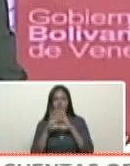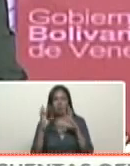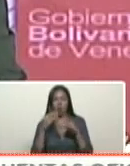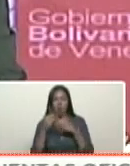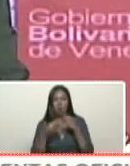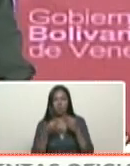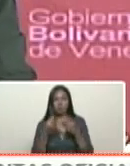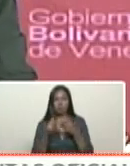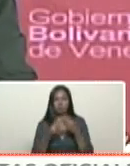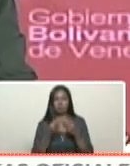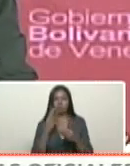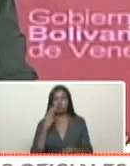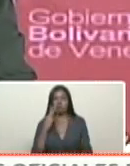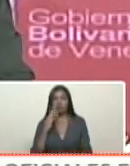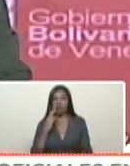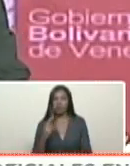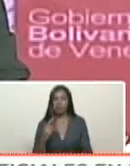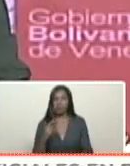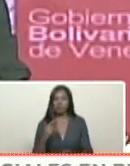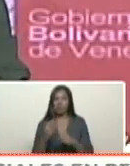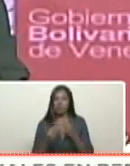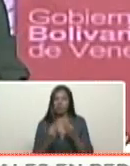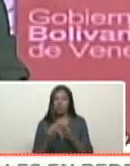vamos a hacer? El método te responde al cómo.